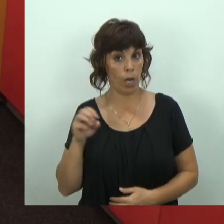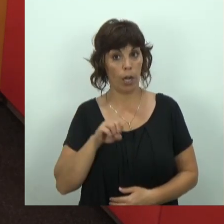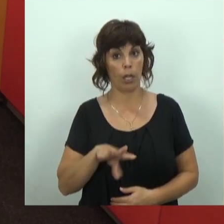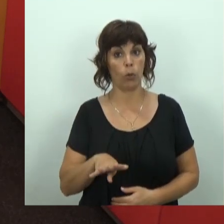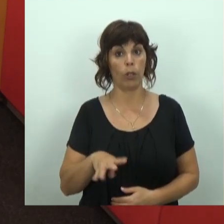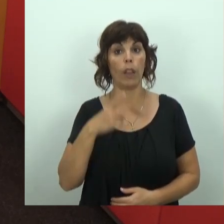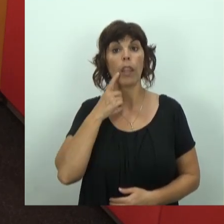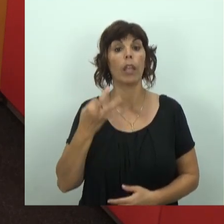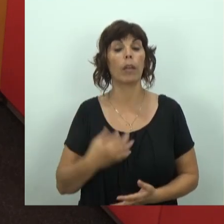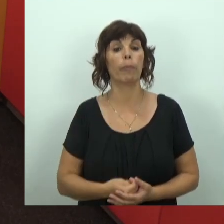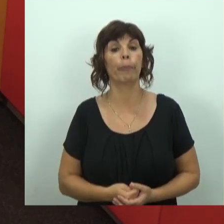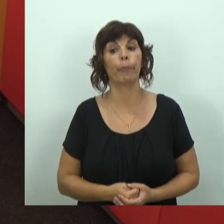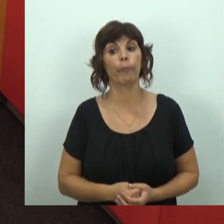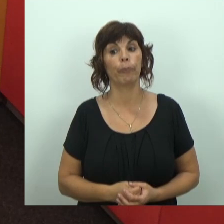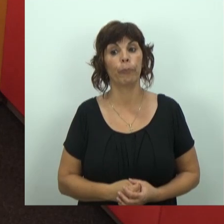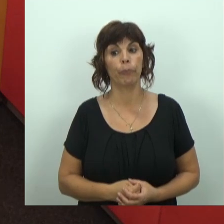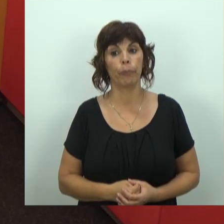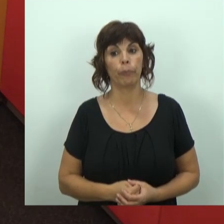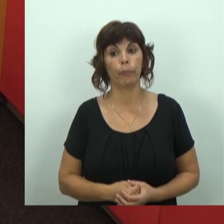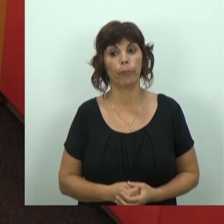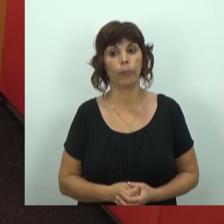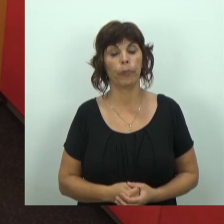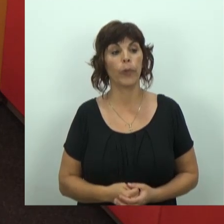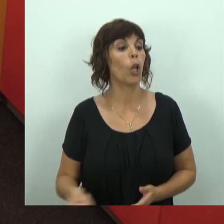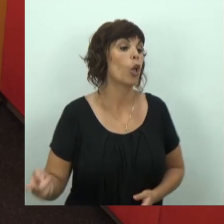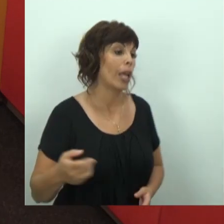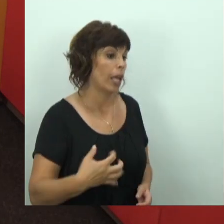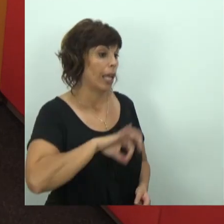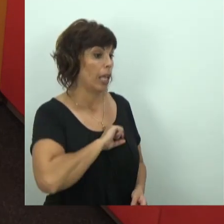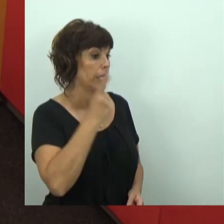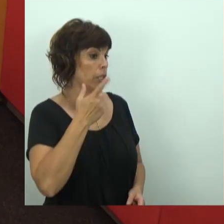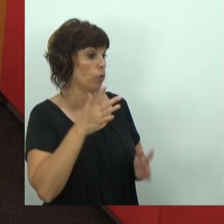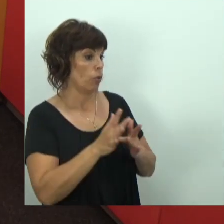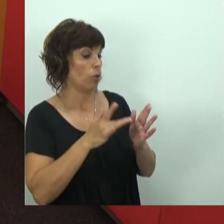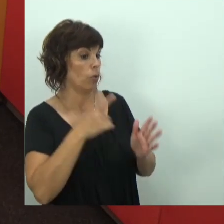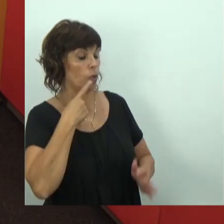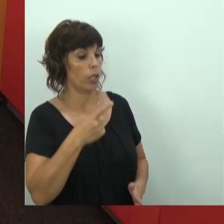cuando dice el Señor que todo lo que pidiremos en su nombre,